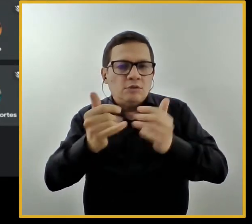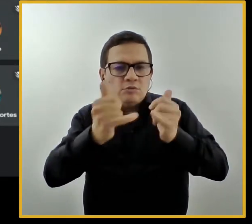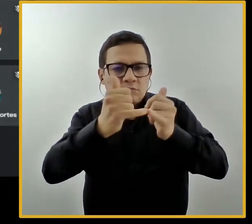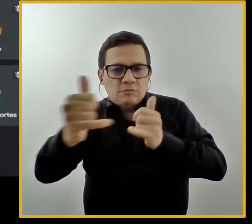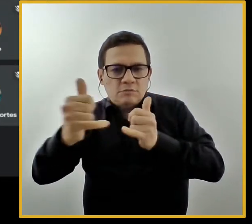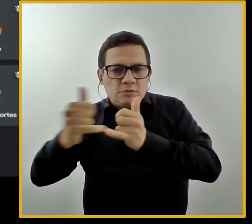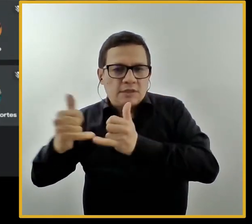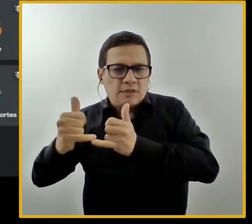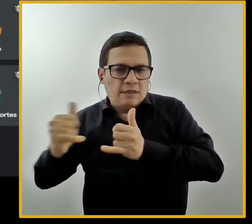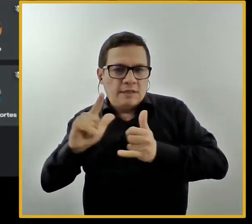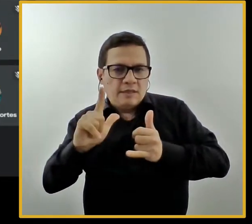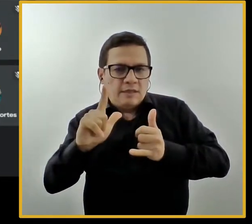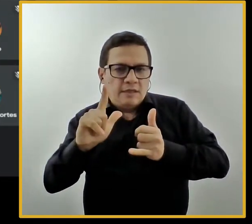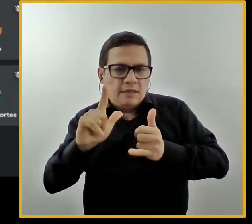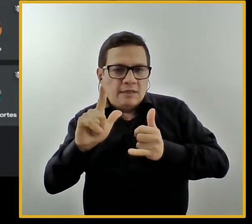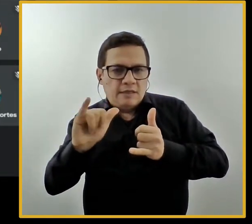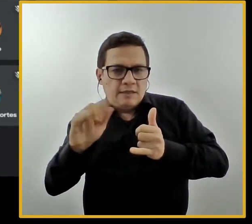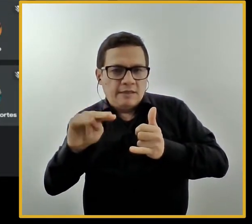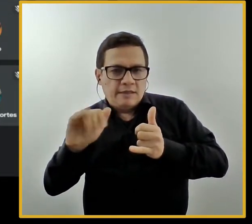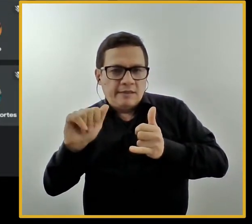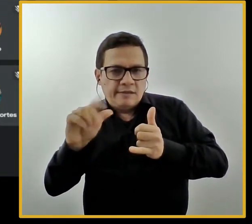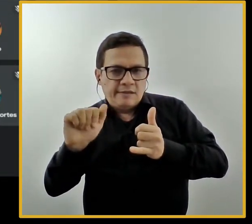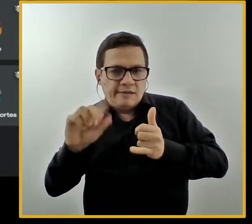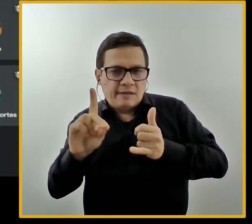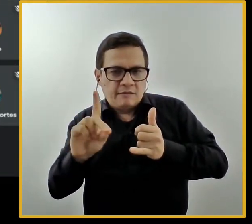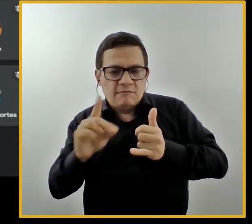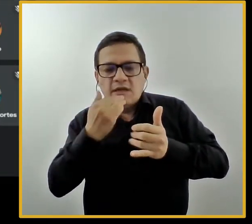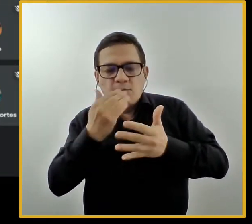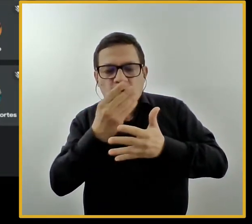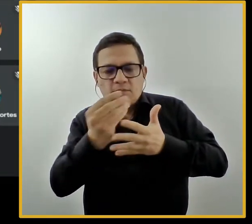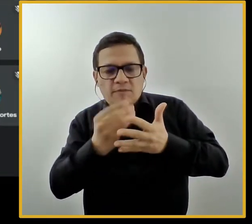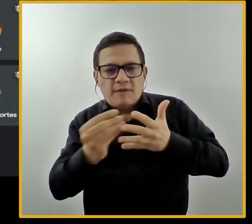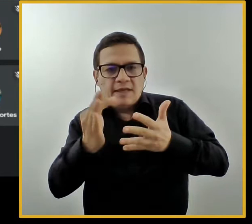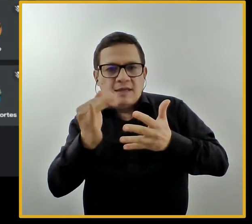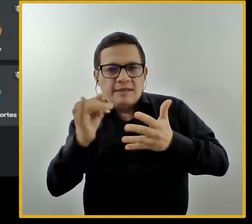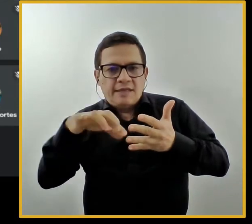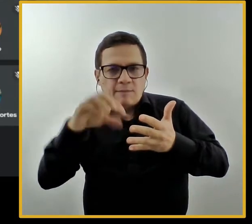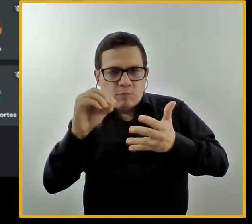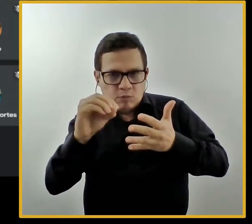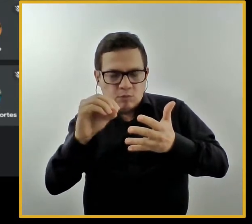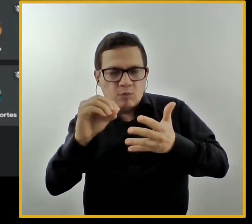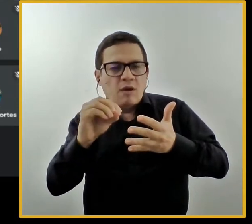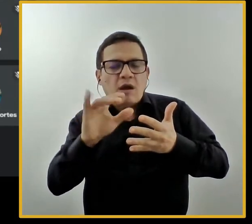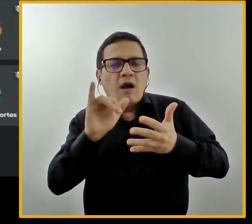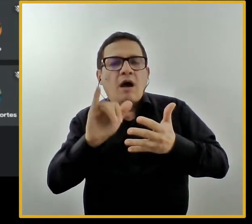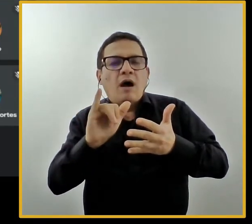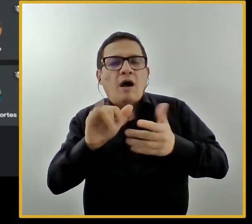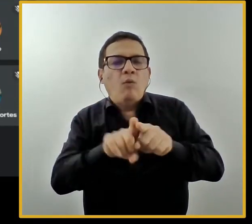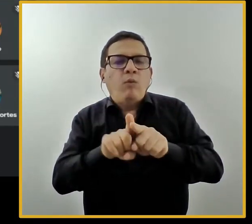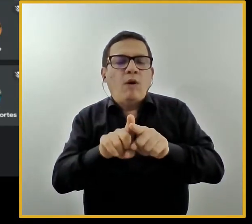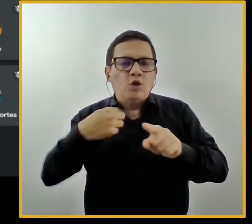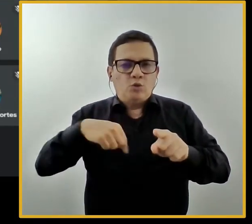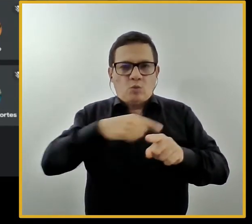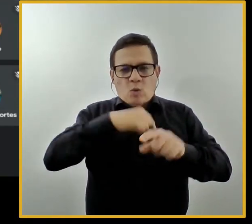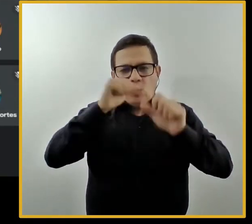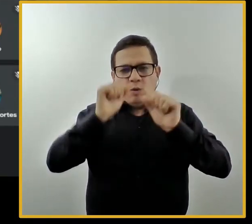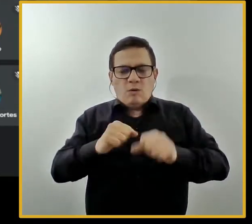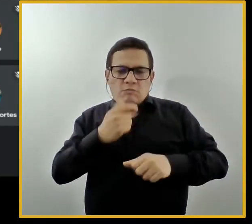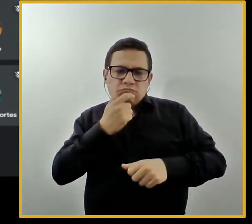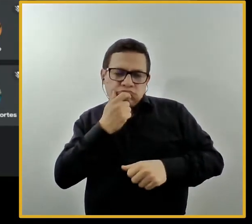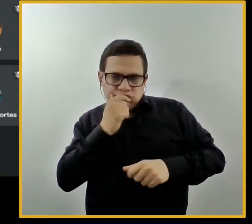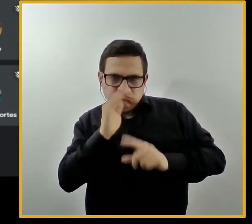linealidad, ¿sí? Cuando nosotros hablamos allí de acuerdo a su tipo, pues estamos haciendo relaciones a que nosotros podemos